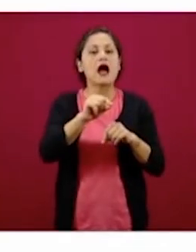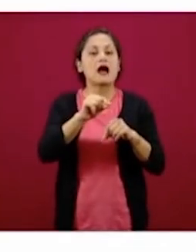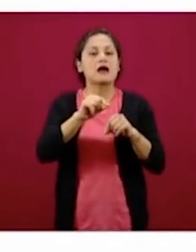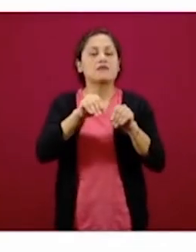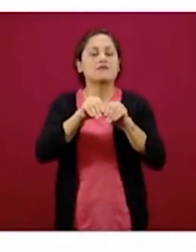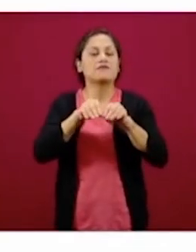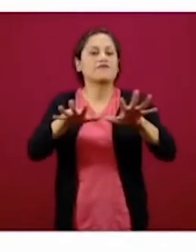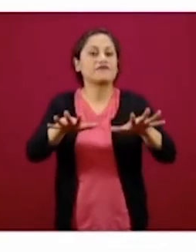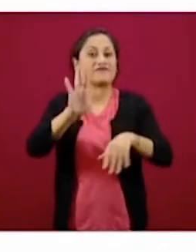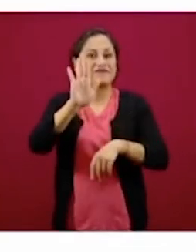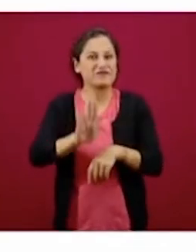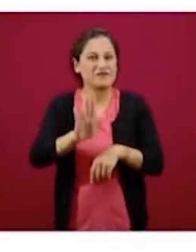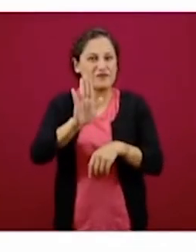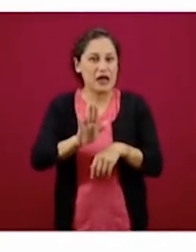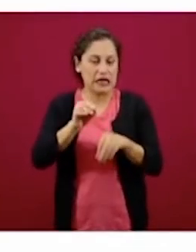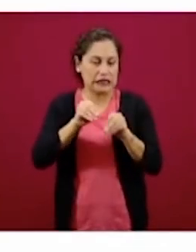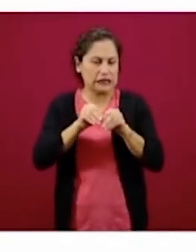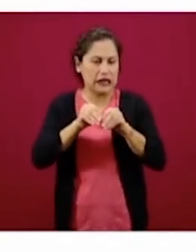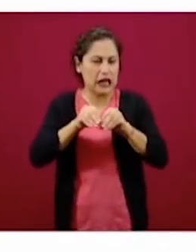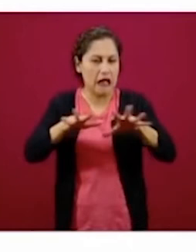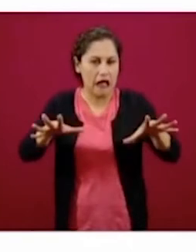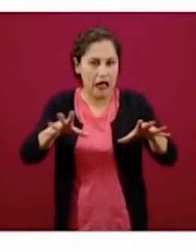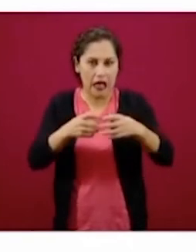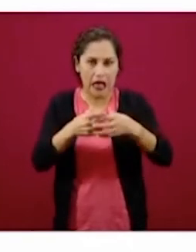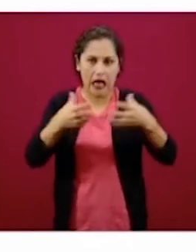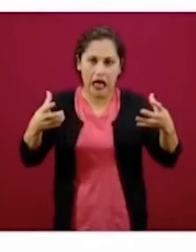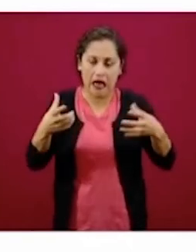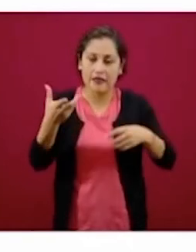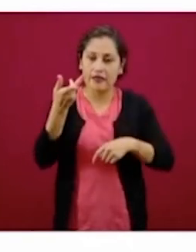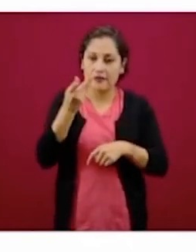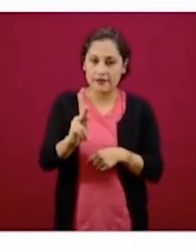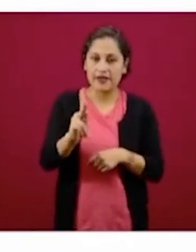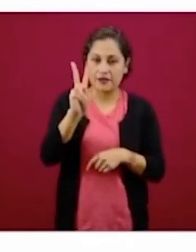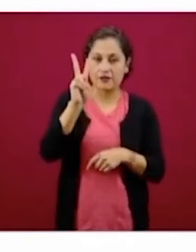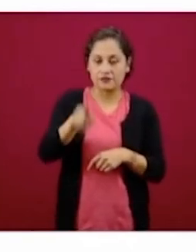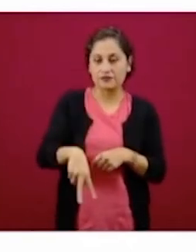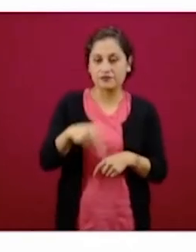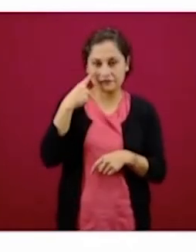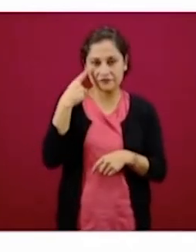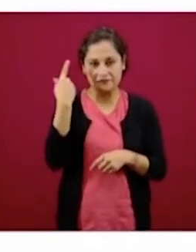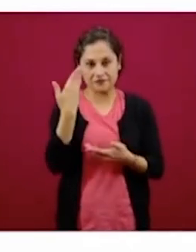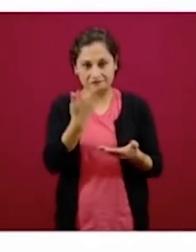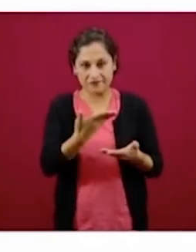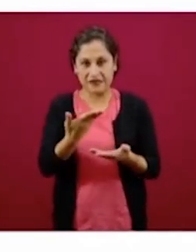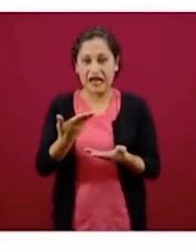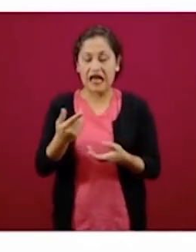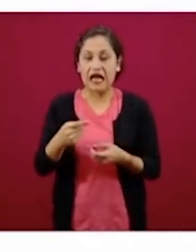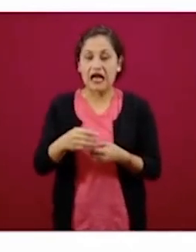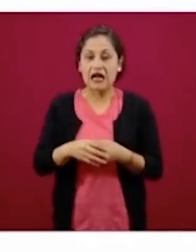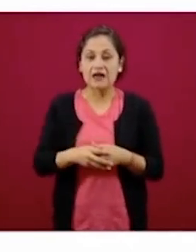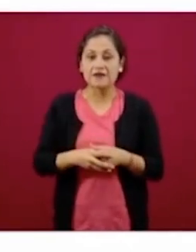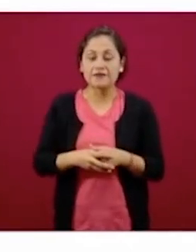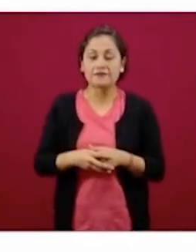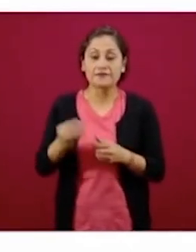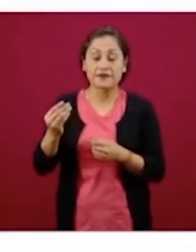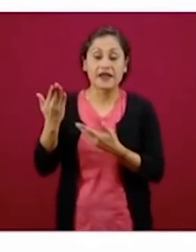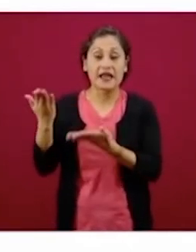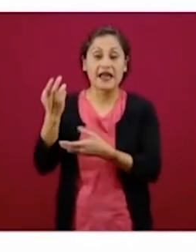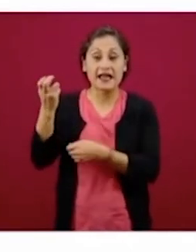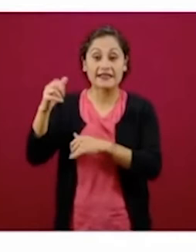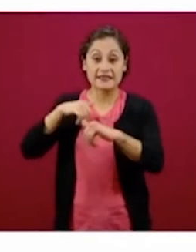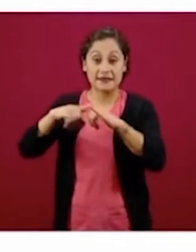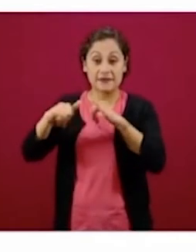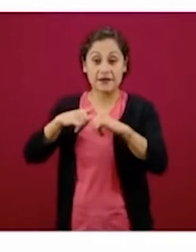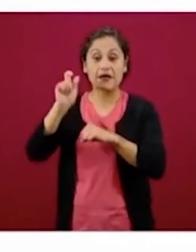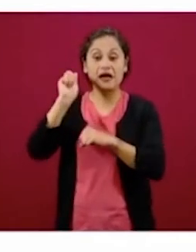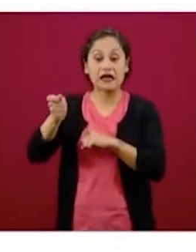menos escandaloso la realidad que eso que se ve ahí, ¿no? Pero lo que sí es muy importante es los agujeros que se ven